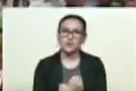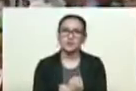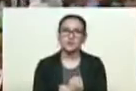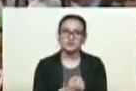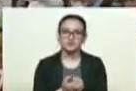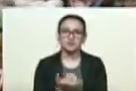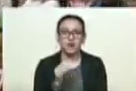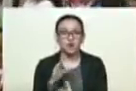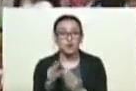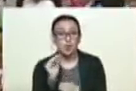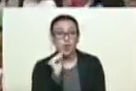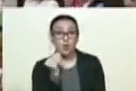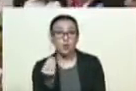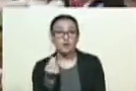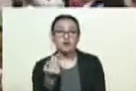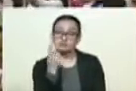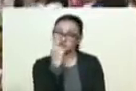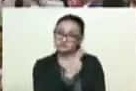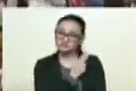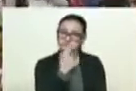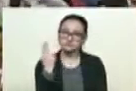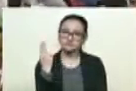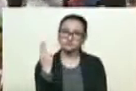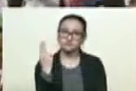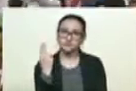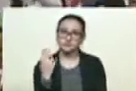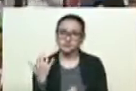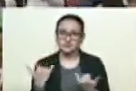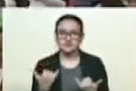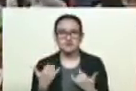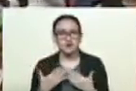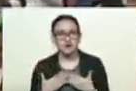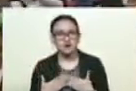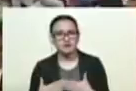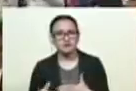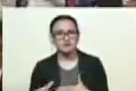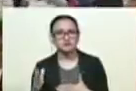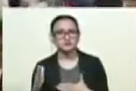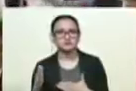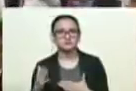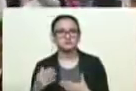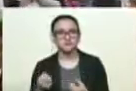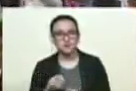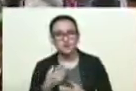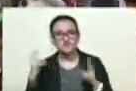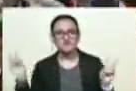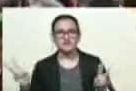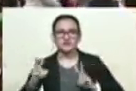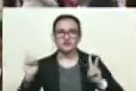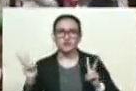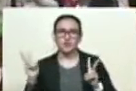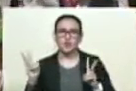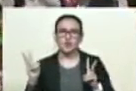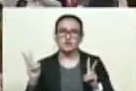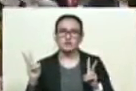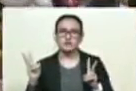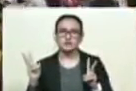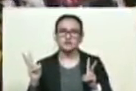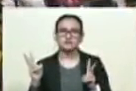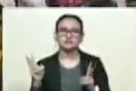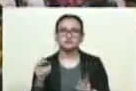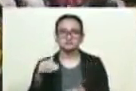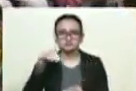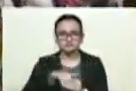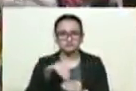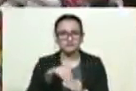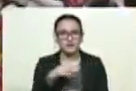los jóvenes se comprometen a desde ya construir esa gran victoria popular en las